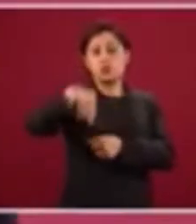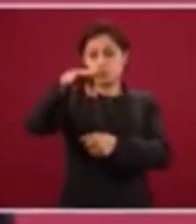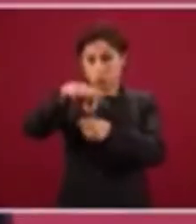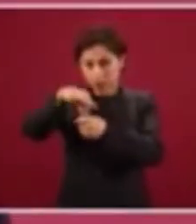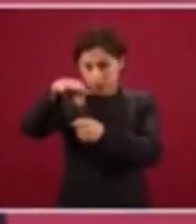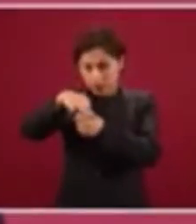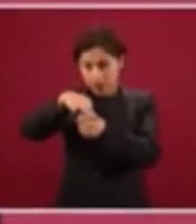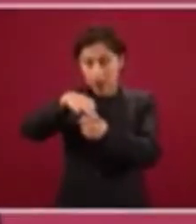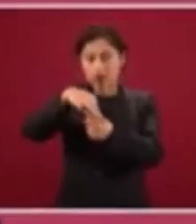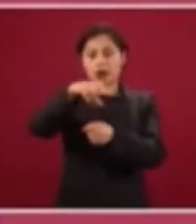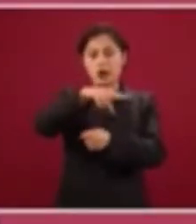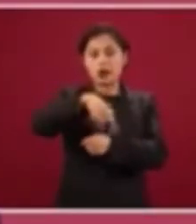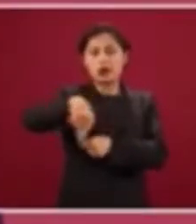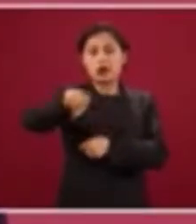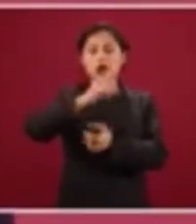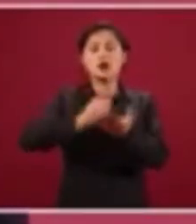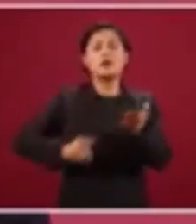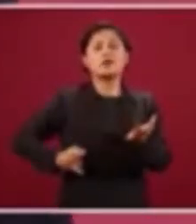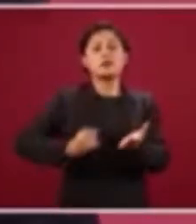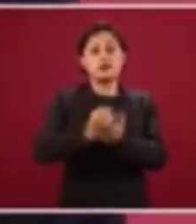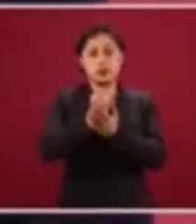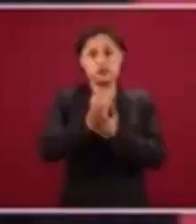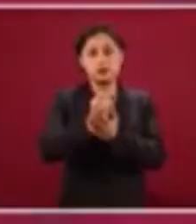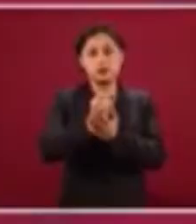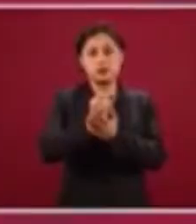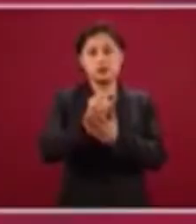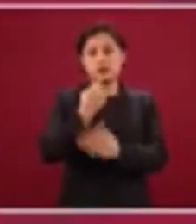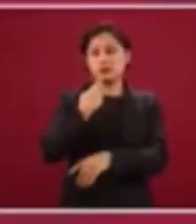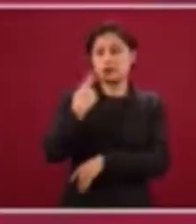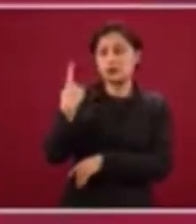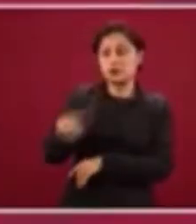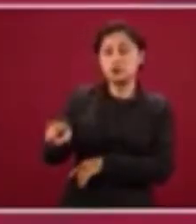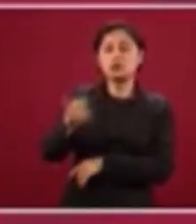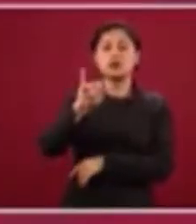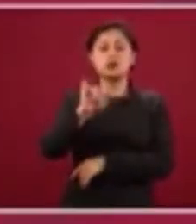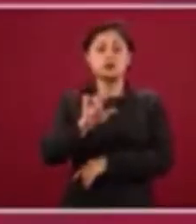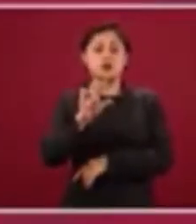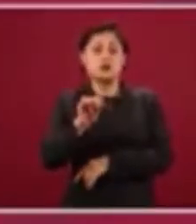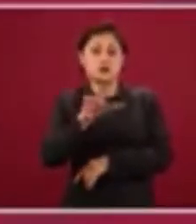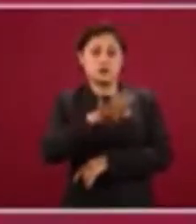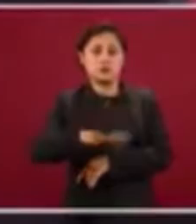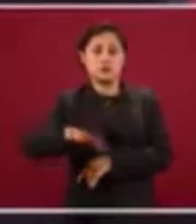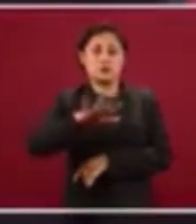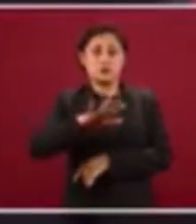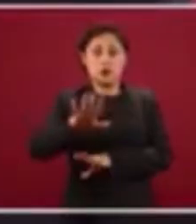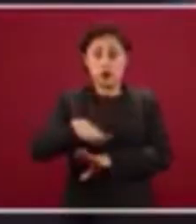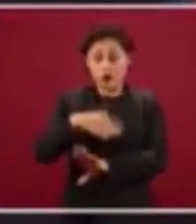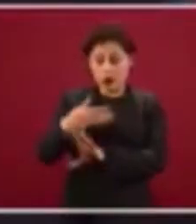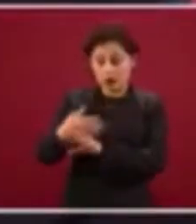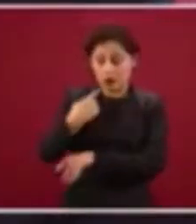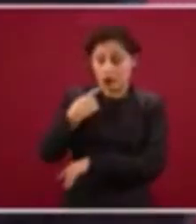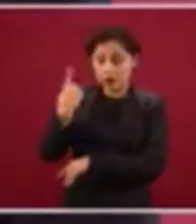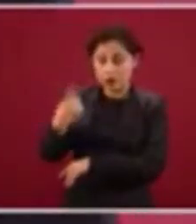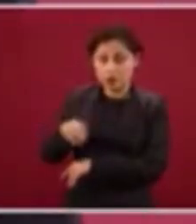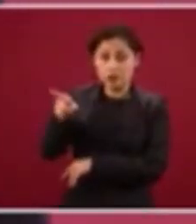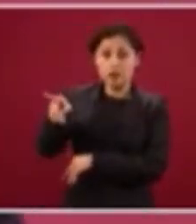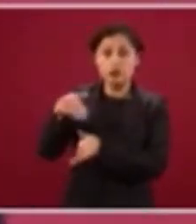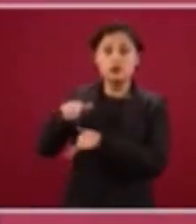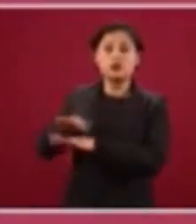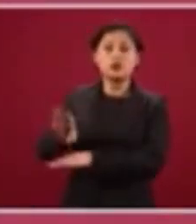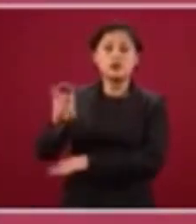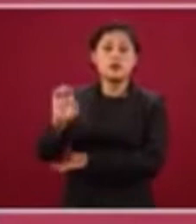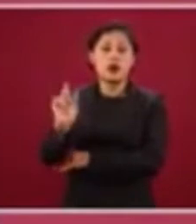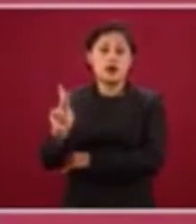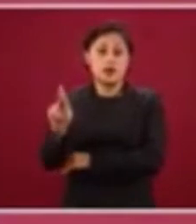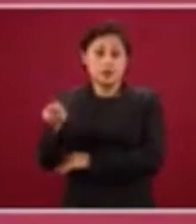presenta denuncia, no solo contra el expresidente Peña, sino contra